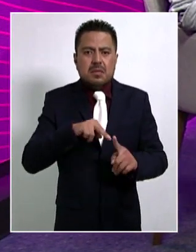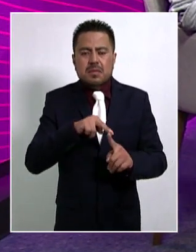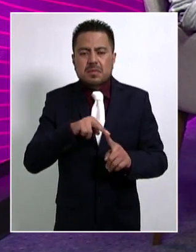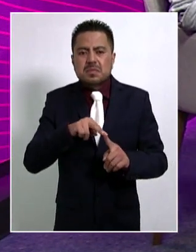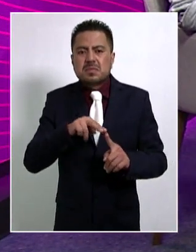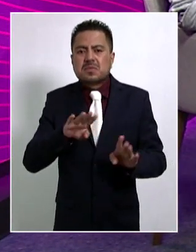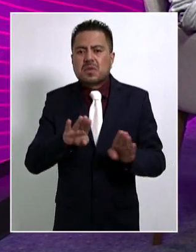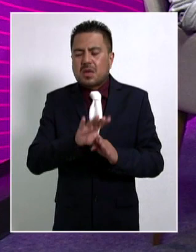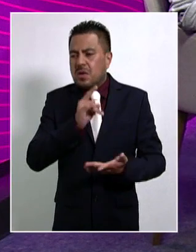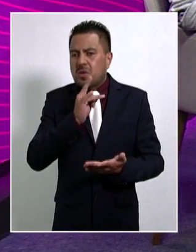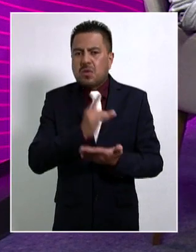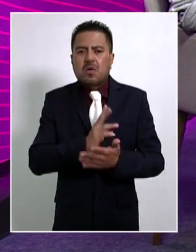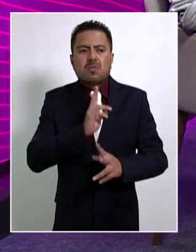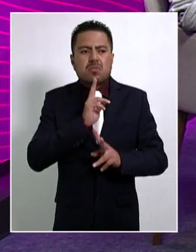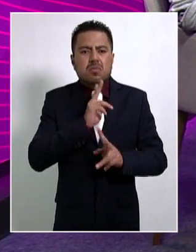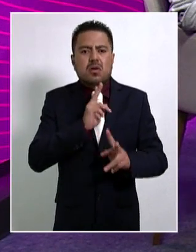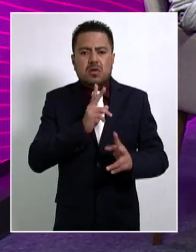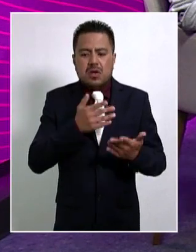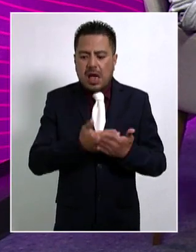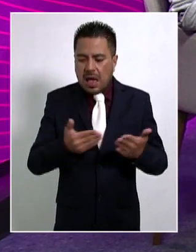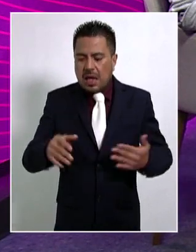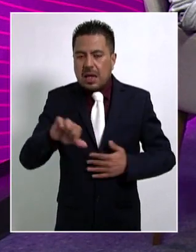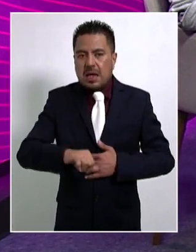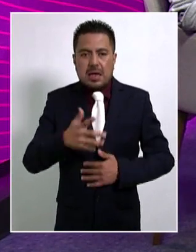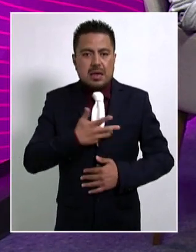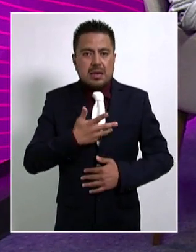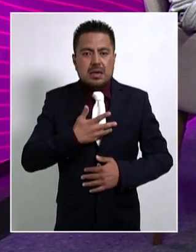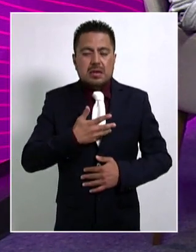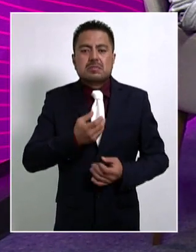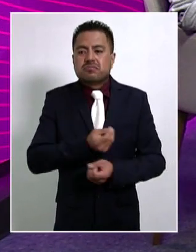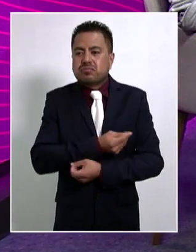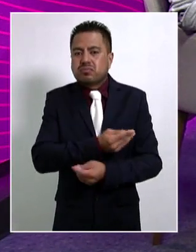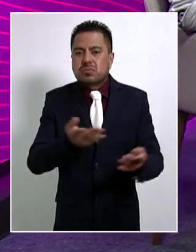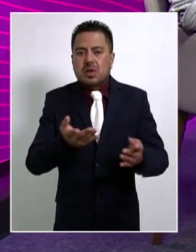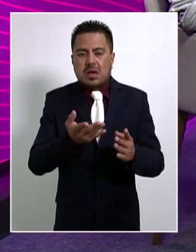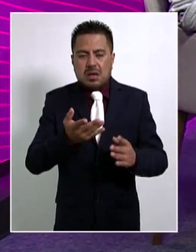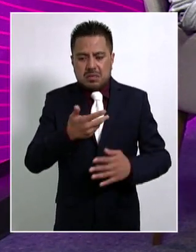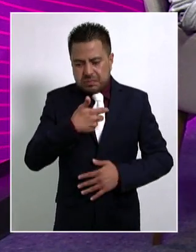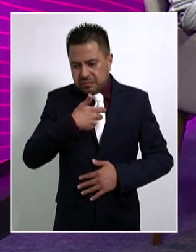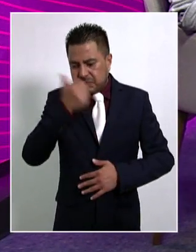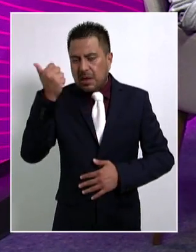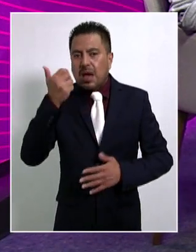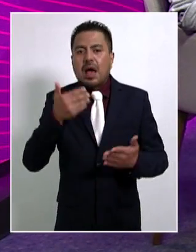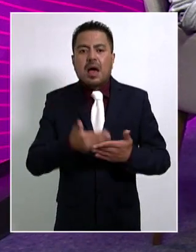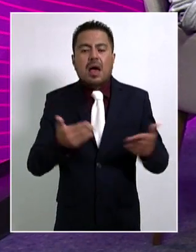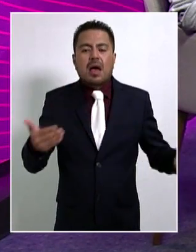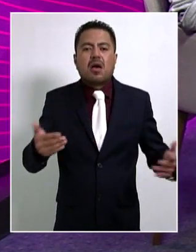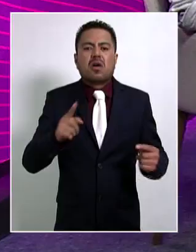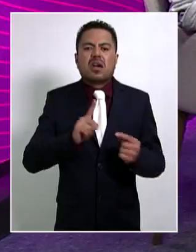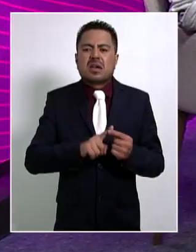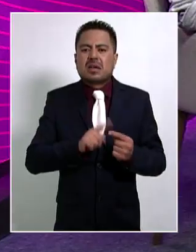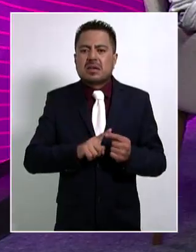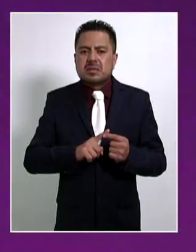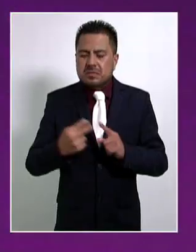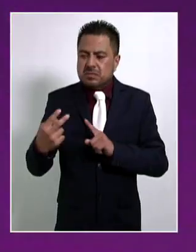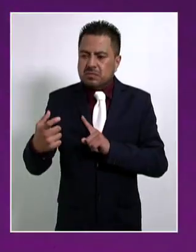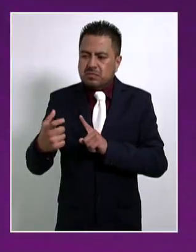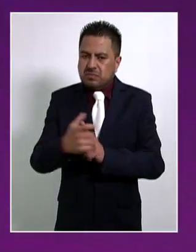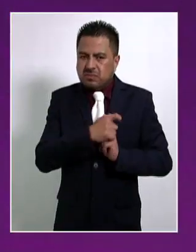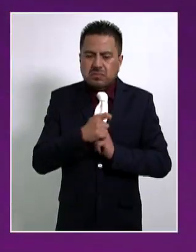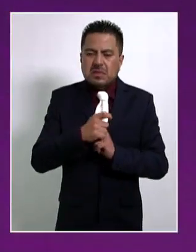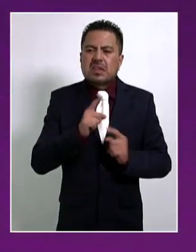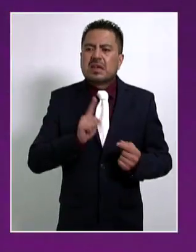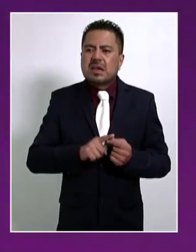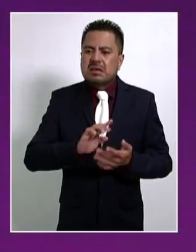violencia no solamente desde las voces que estamos aquí, sino damos la cara ahora a quienes nos vigilan, a quienes nos